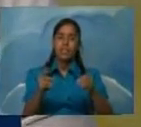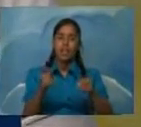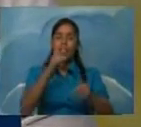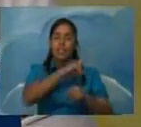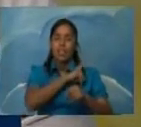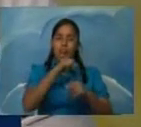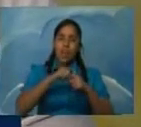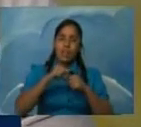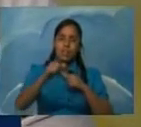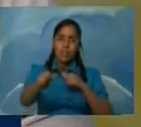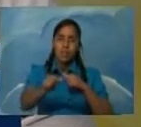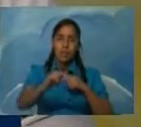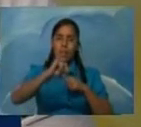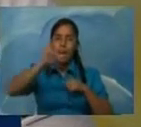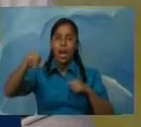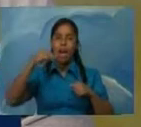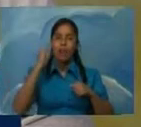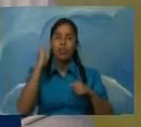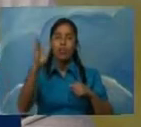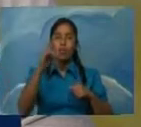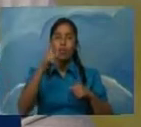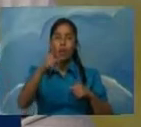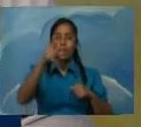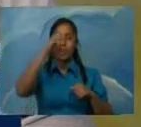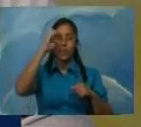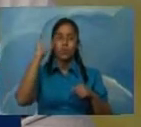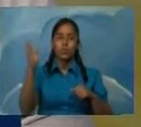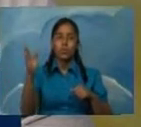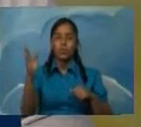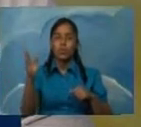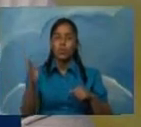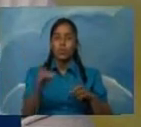las semanas a Jehová tu Dios de la